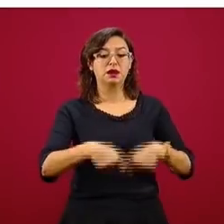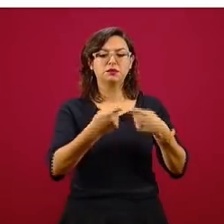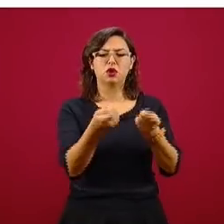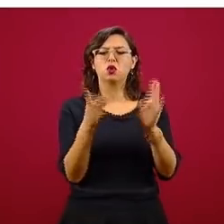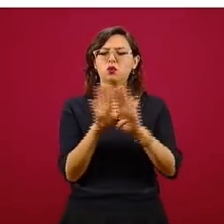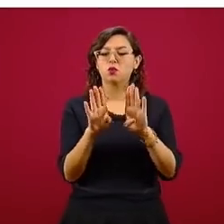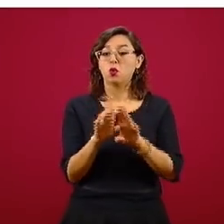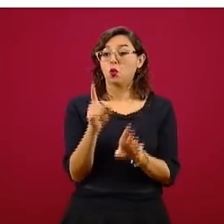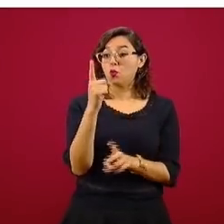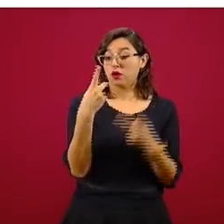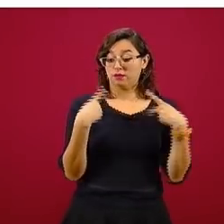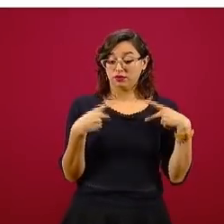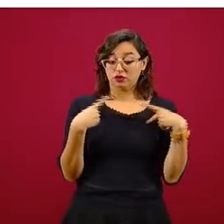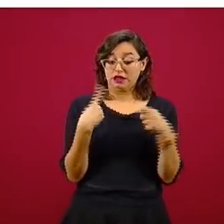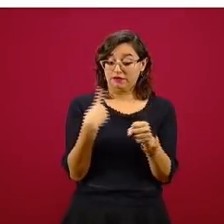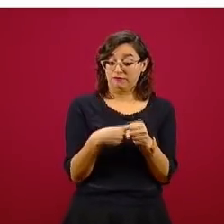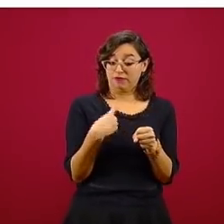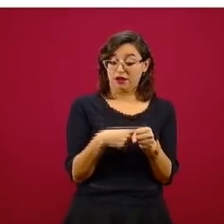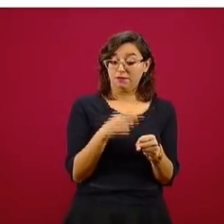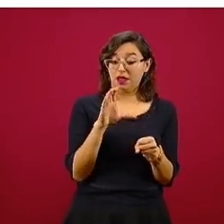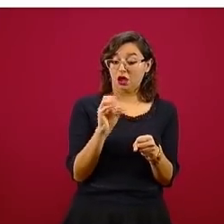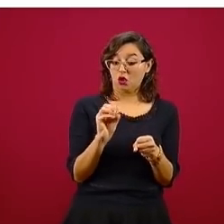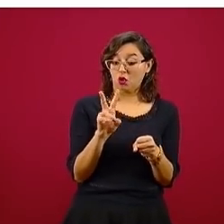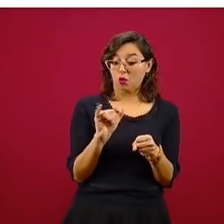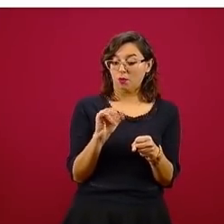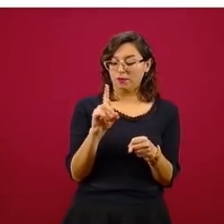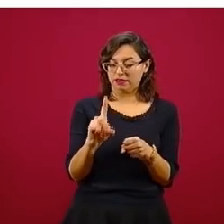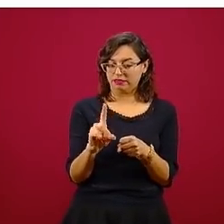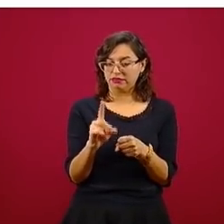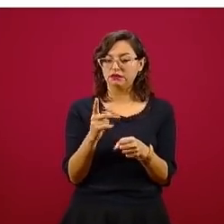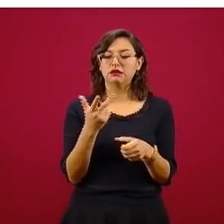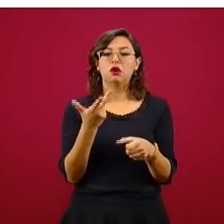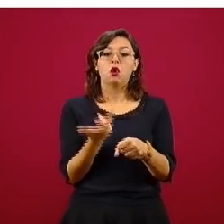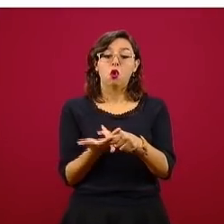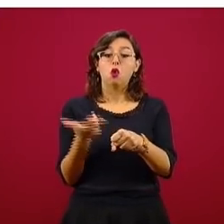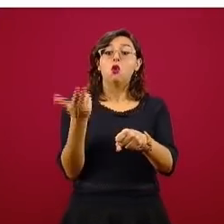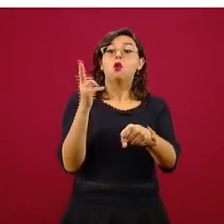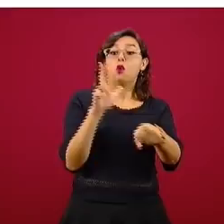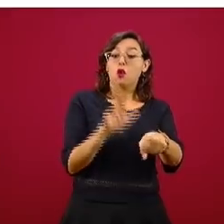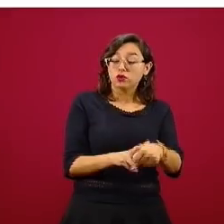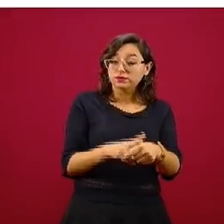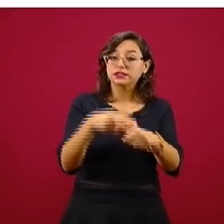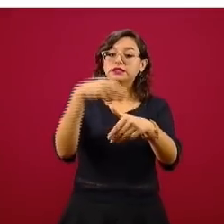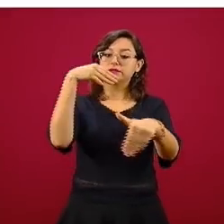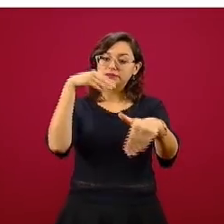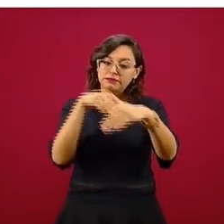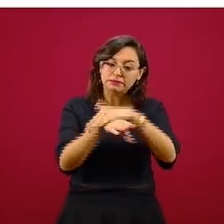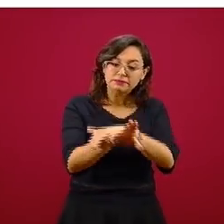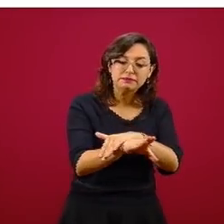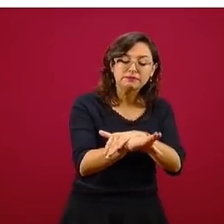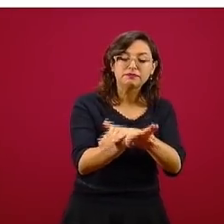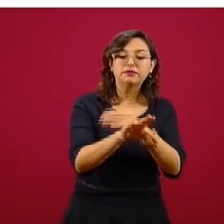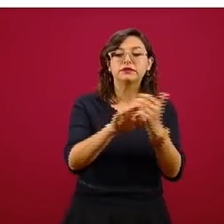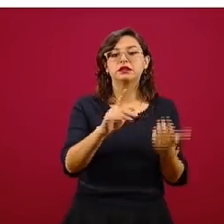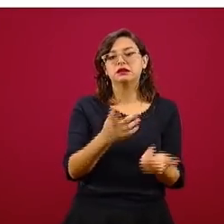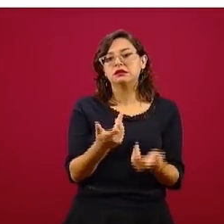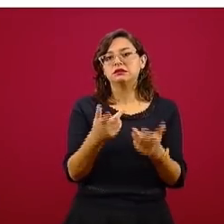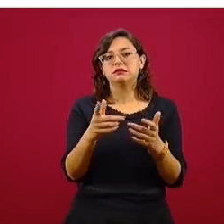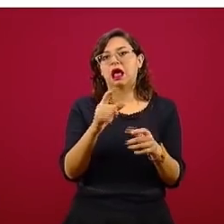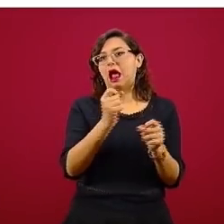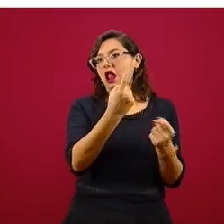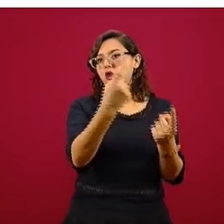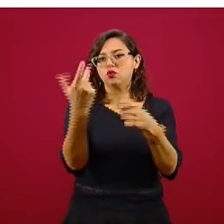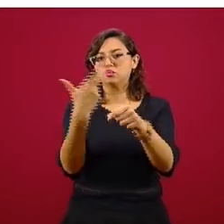tuvo COVID y que se recuperó de COVID y que estuvo en un hospital público, de los que tuvieron reconversión, que son más de